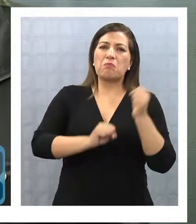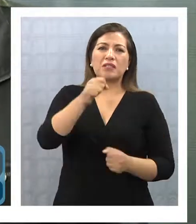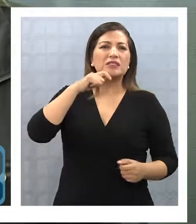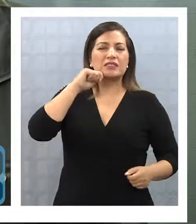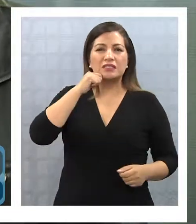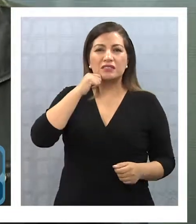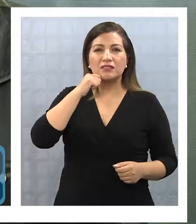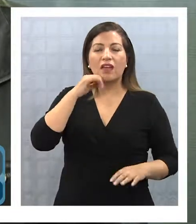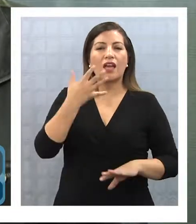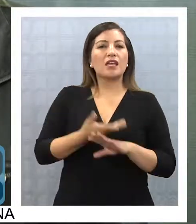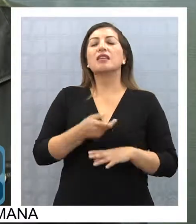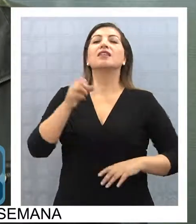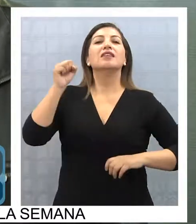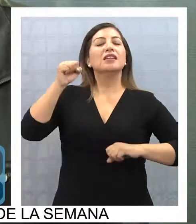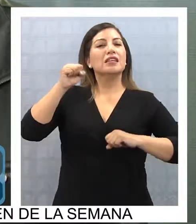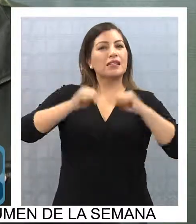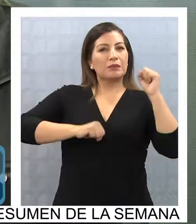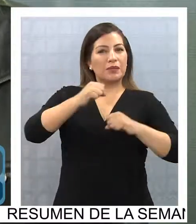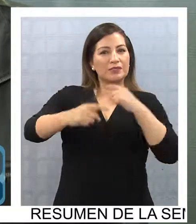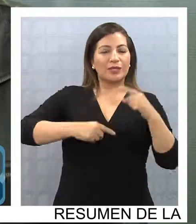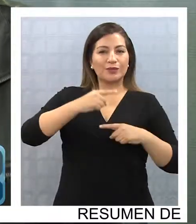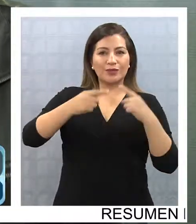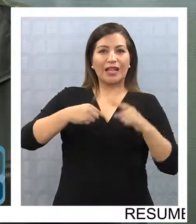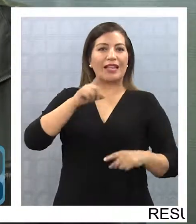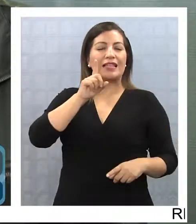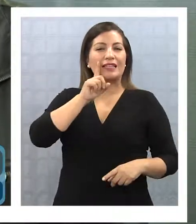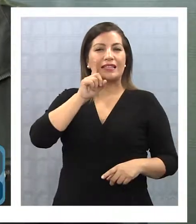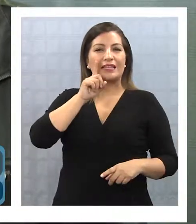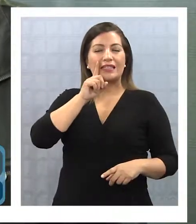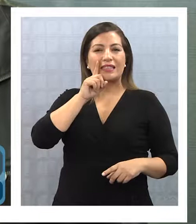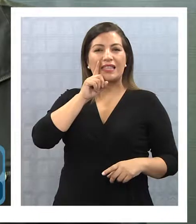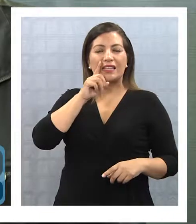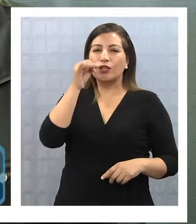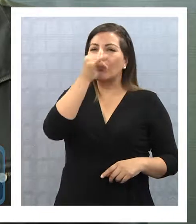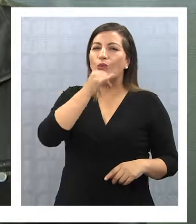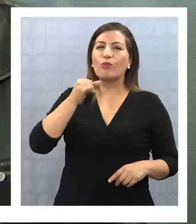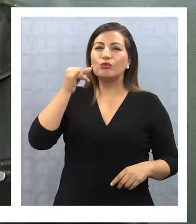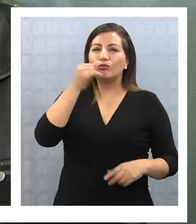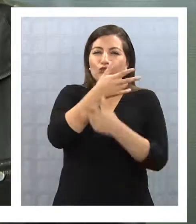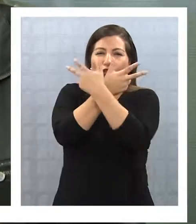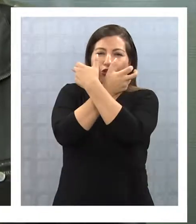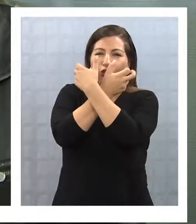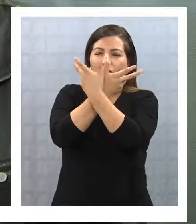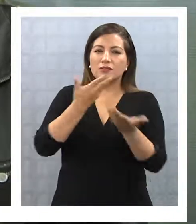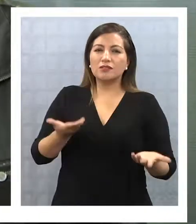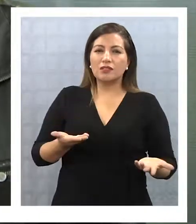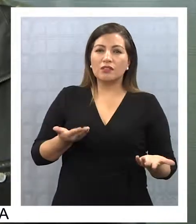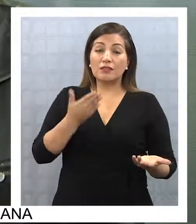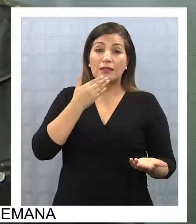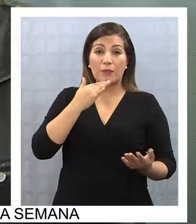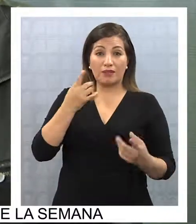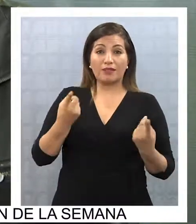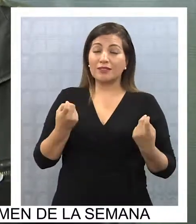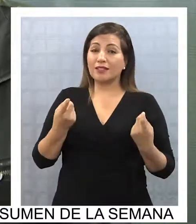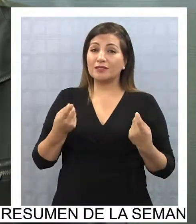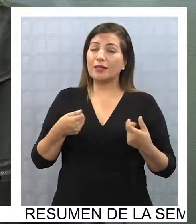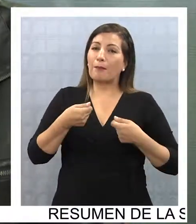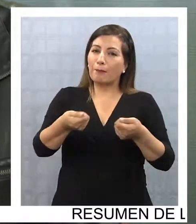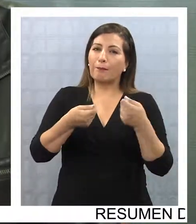Aquí hay empresas industriales, ¿cierto?, que tienen residuos tóxicos. Sí. También ahí hay que invertir, en